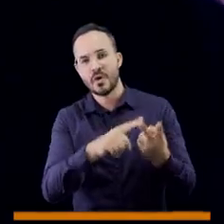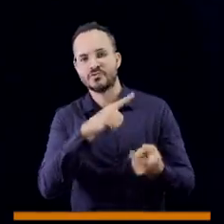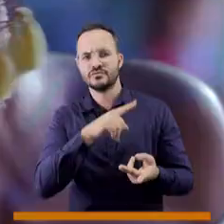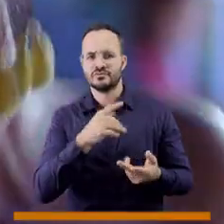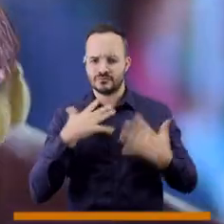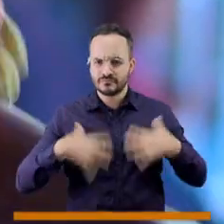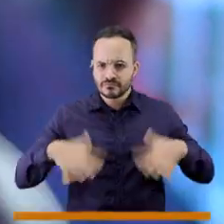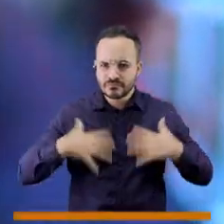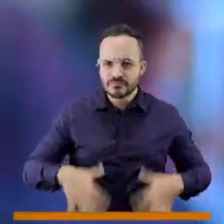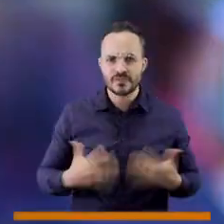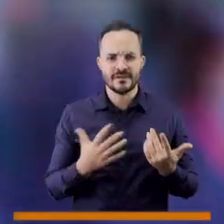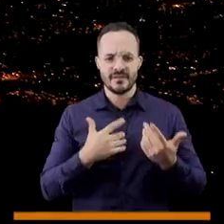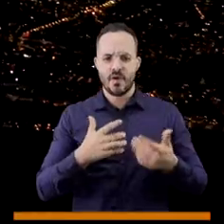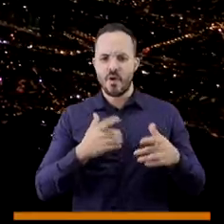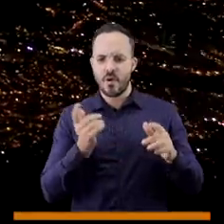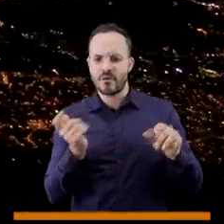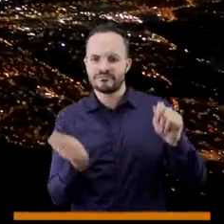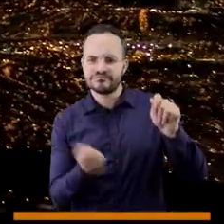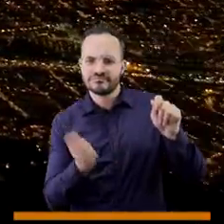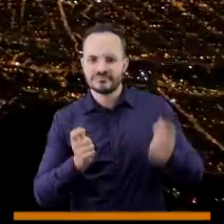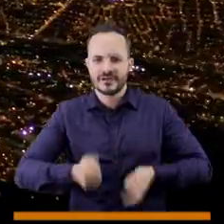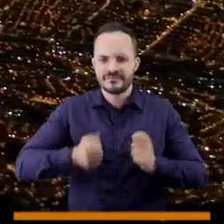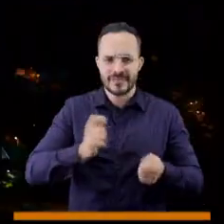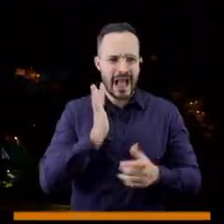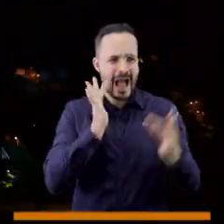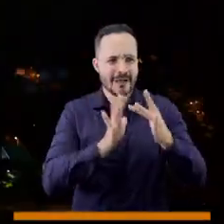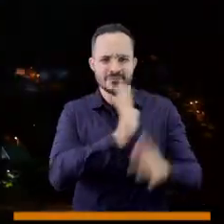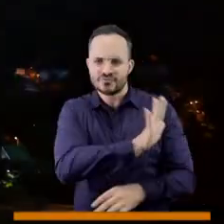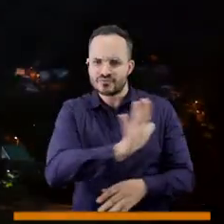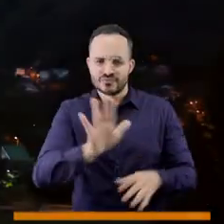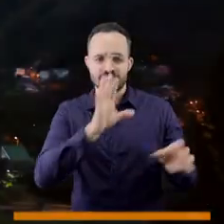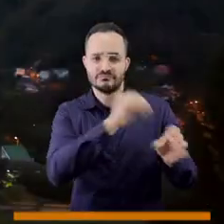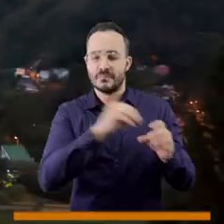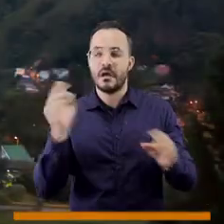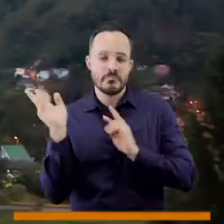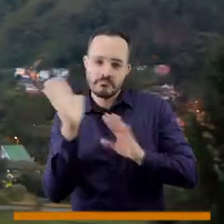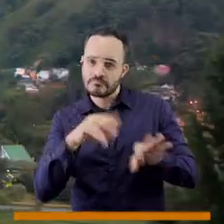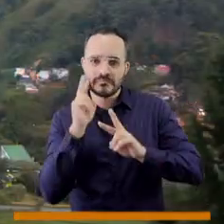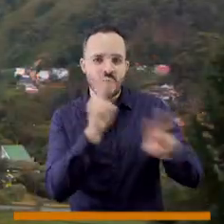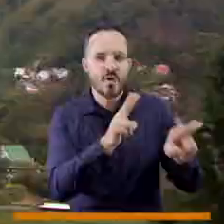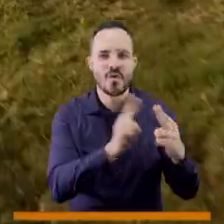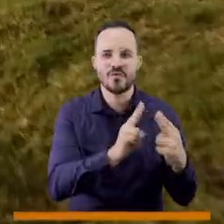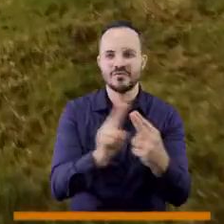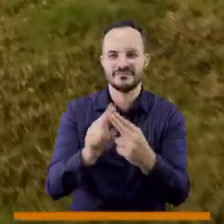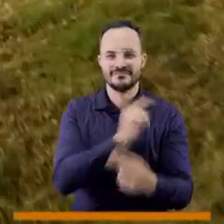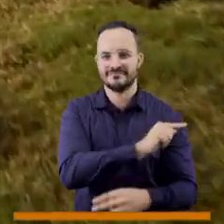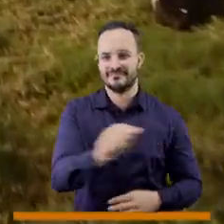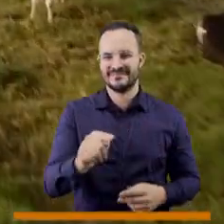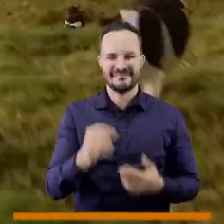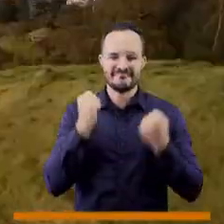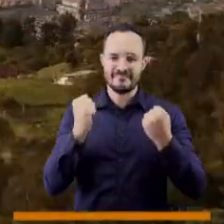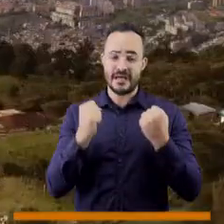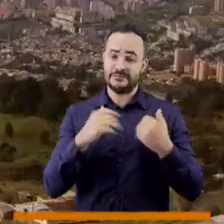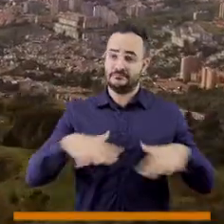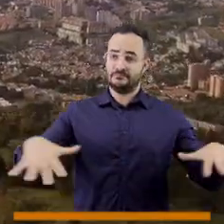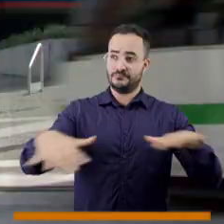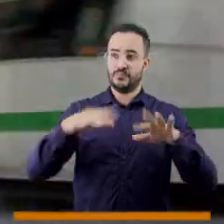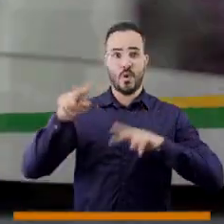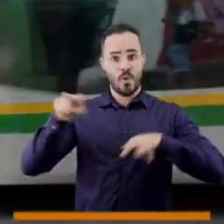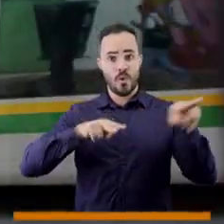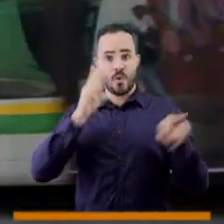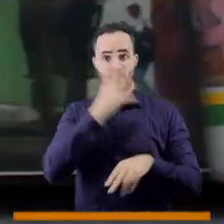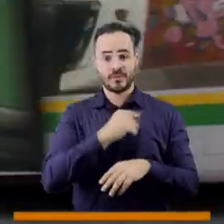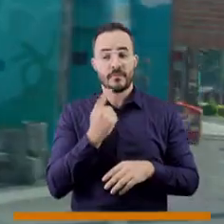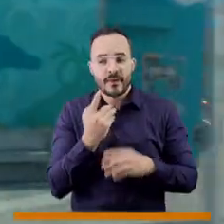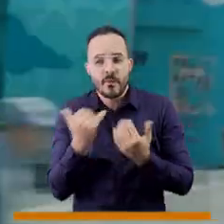tradicionales, los instrumentos tradicionales. ¿Por qué? Porque lo que queremos resaltar justamente es la ciudad a nivel general, pero ese entorno tan lindo que,